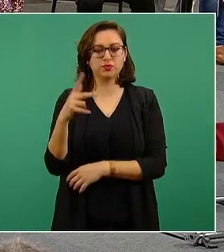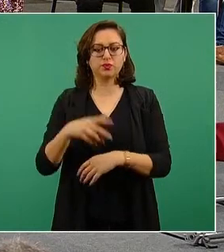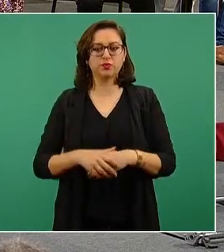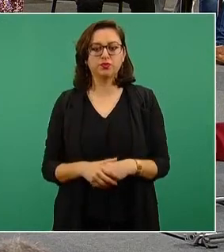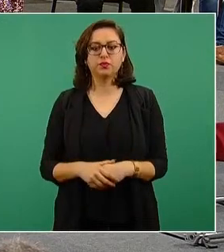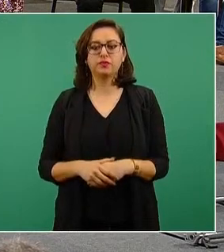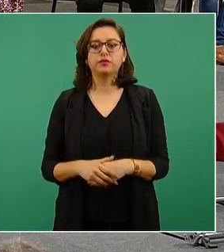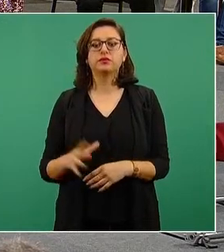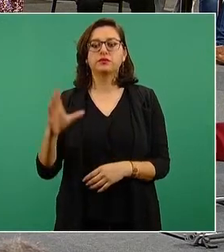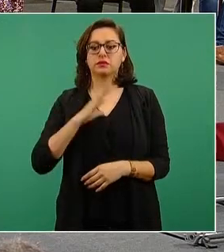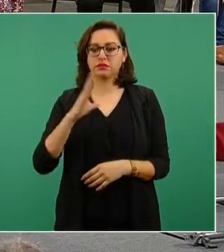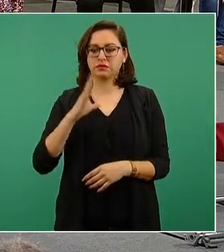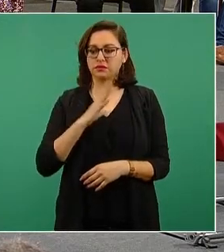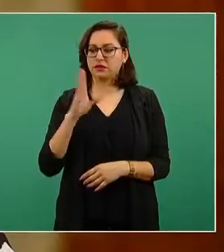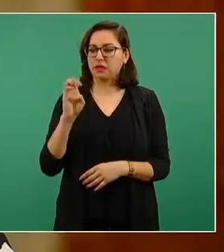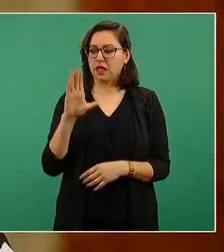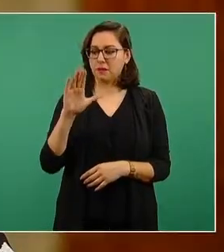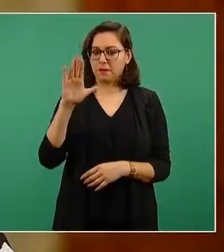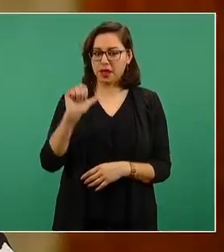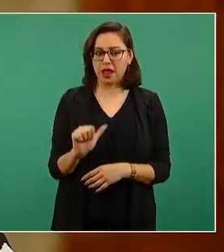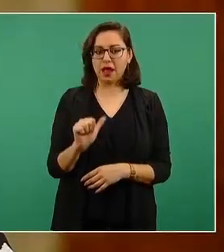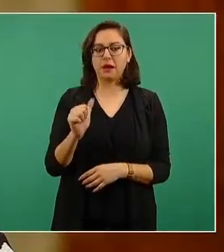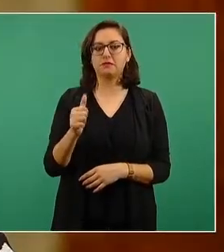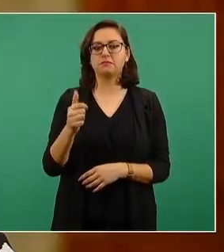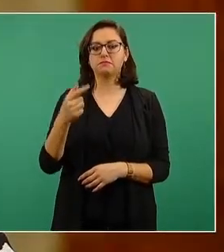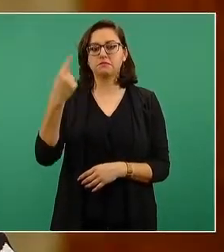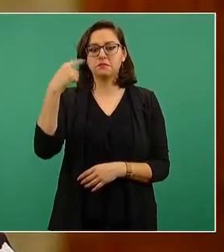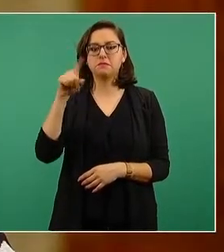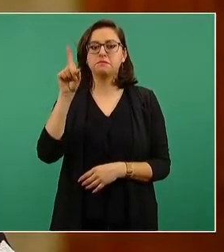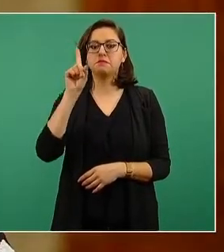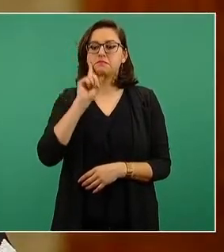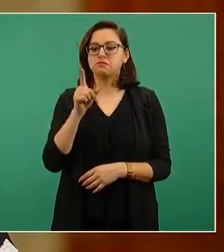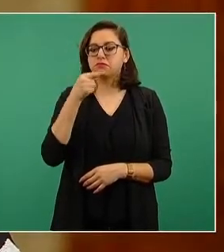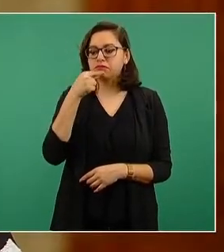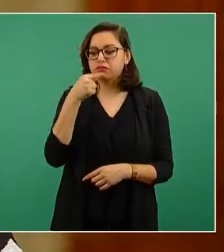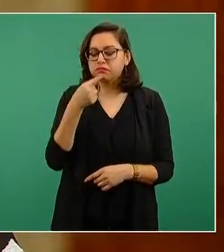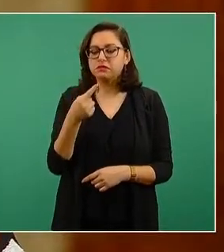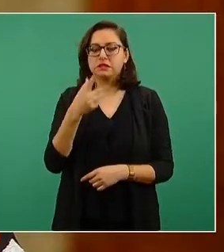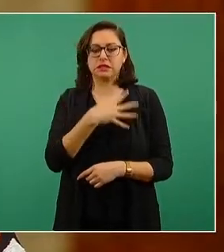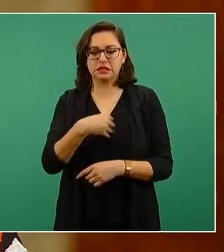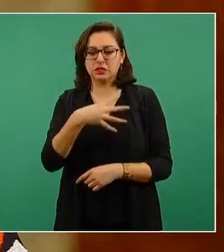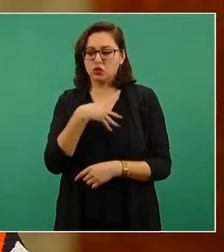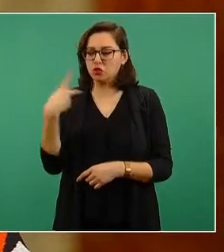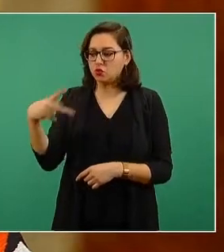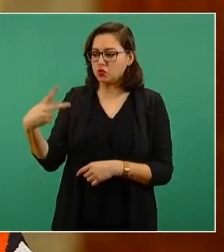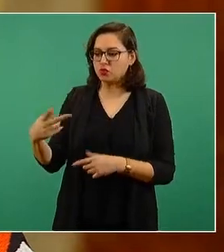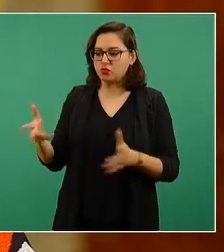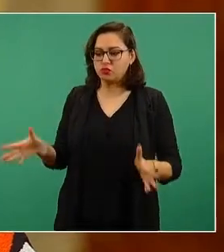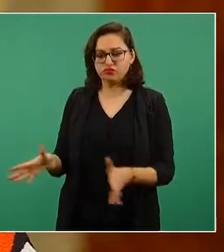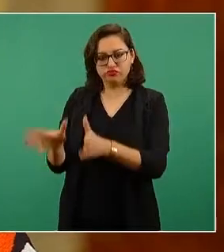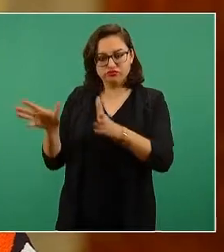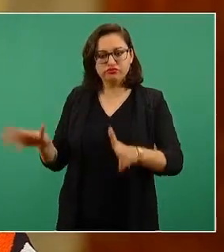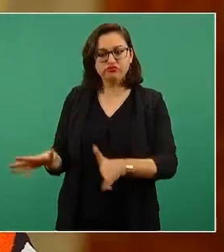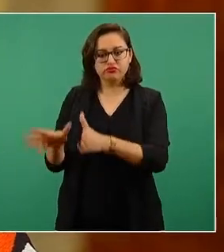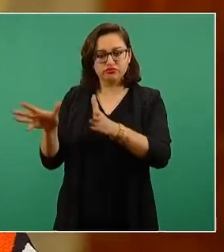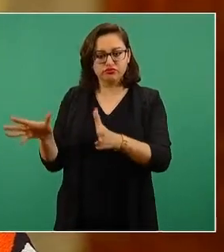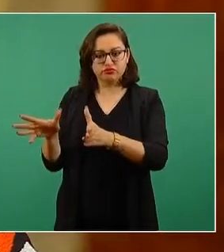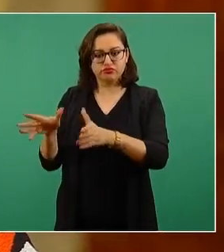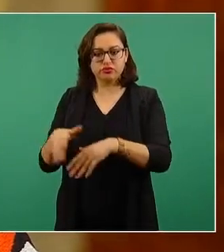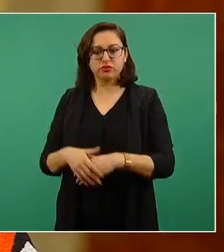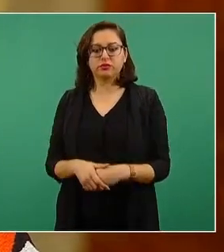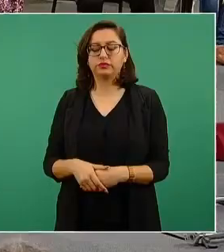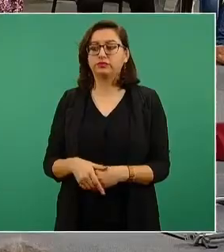cuentan con becas para sus hijas e hijos, reciben apoyos para mejorar